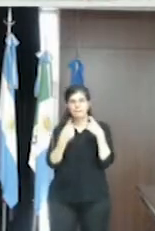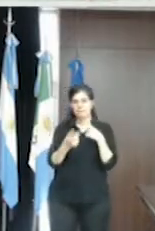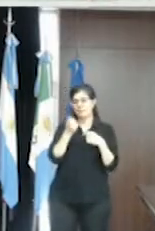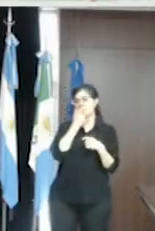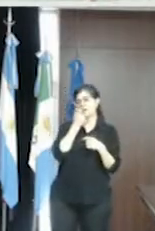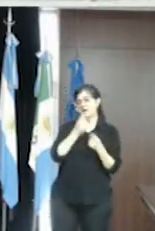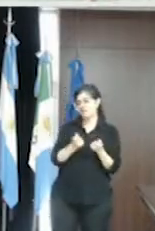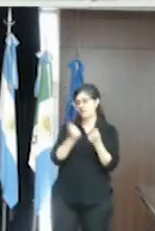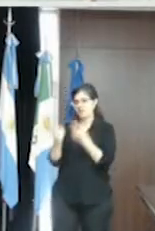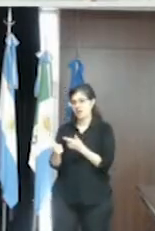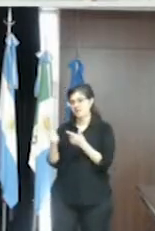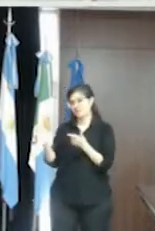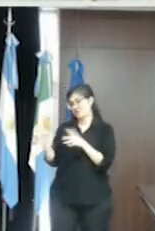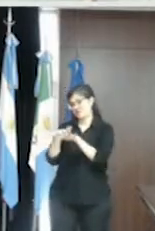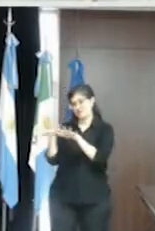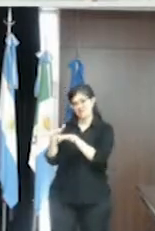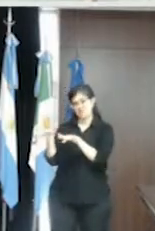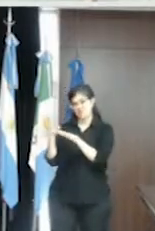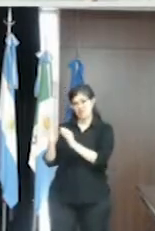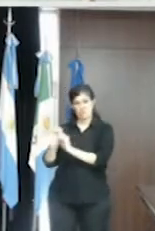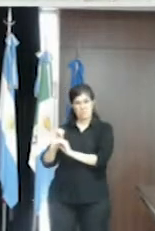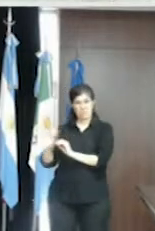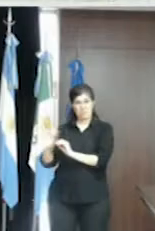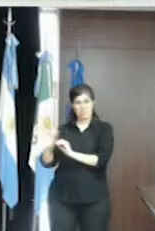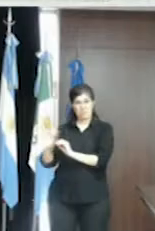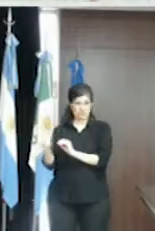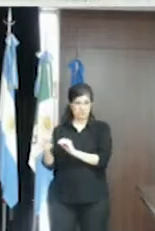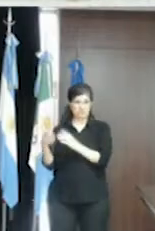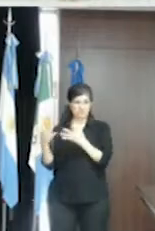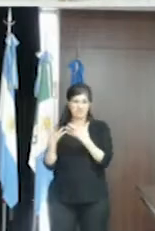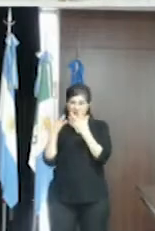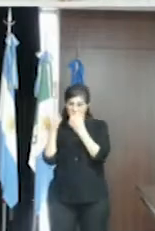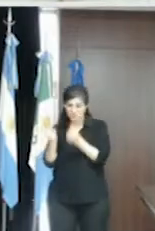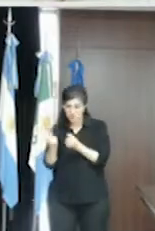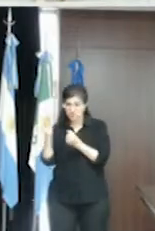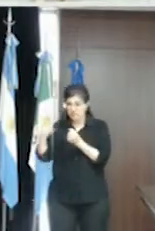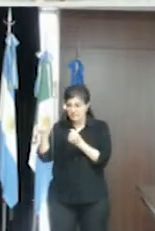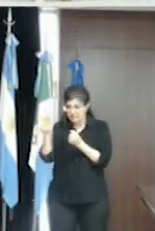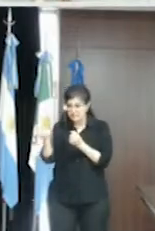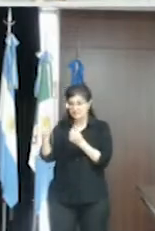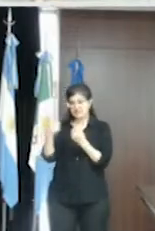complicando la situación de la persona que necesita ayuda, apoyo y cuidado.